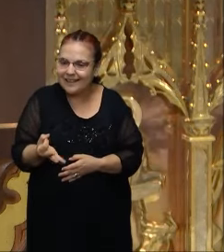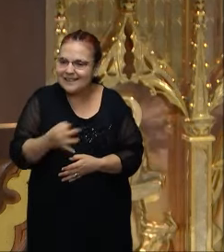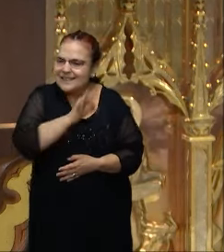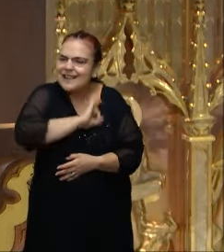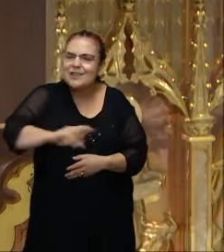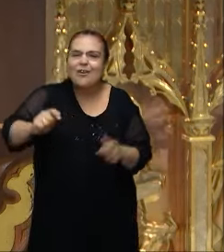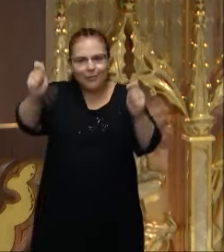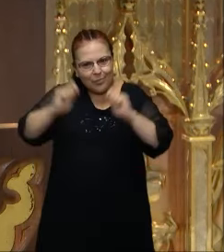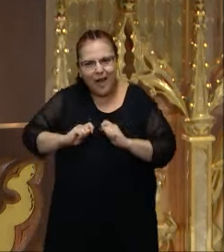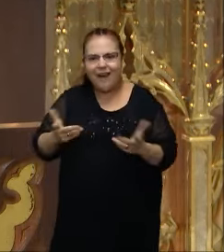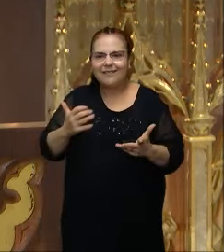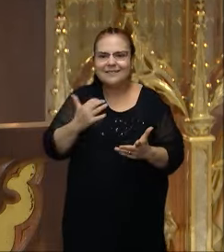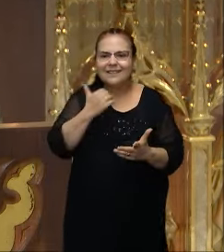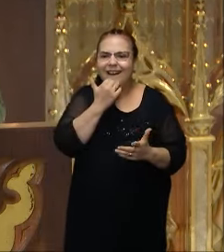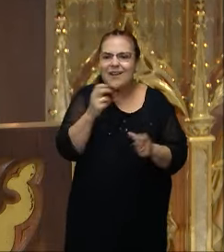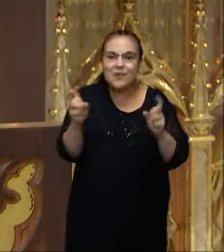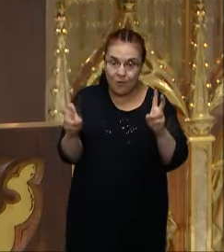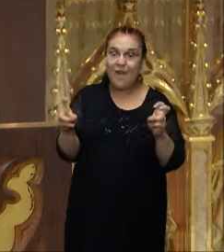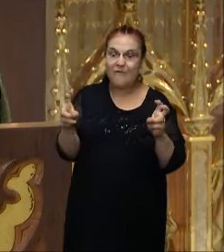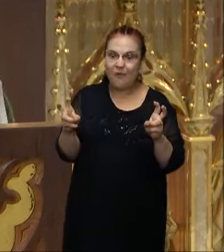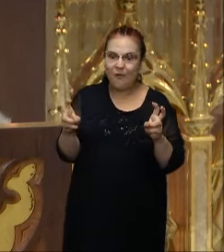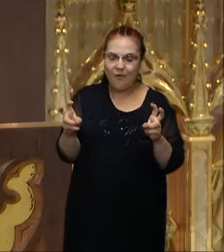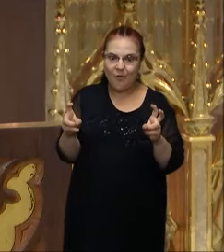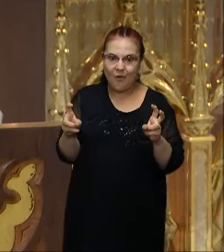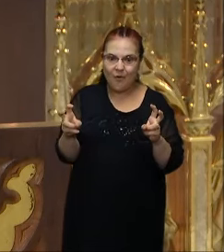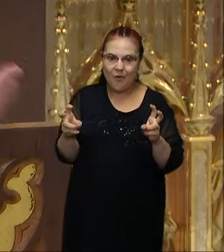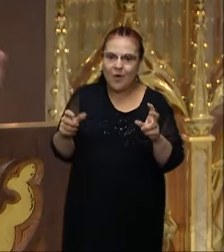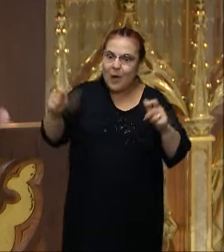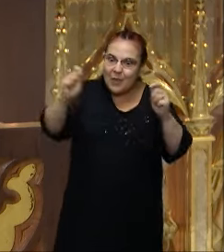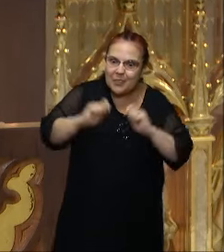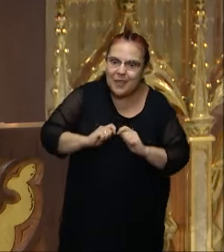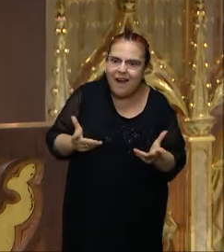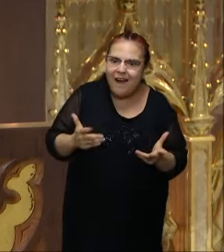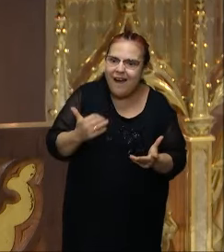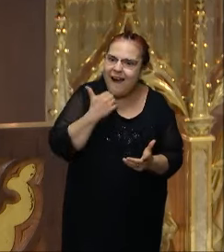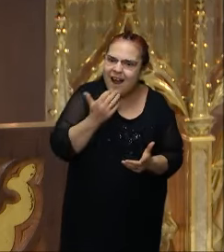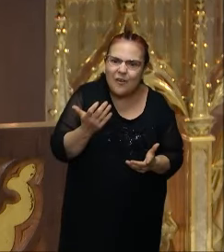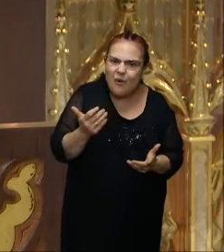algo nuevo, porque les da algo que no habían tenido antes.